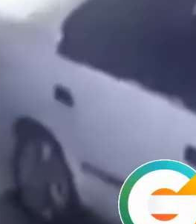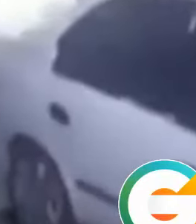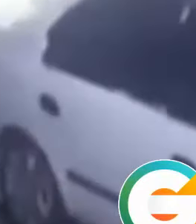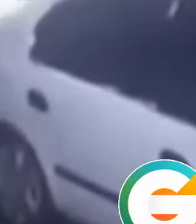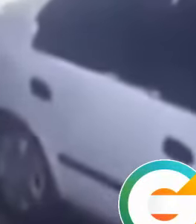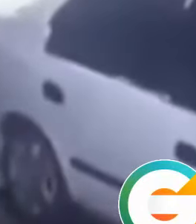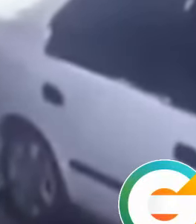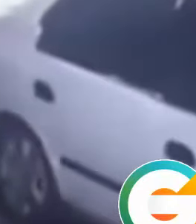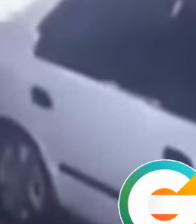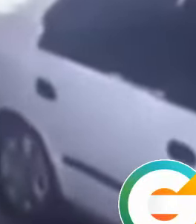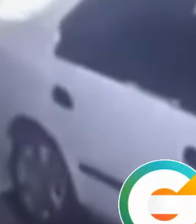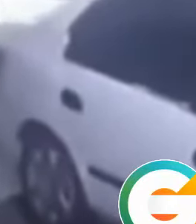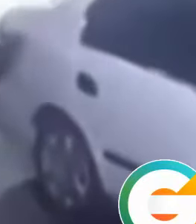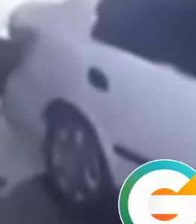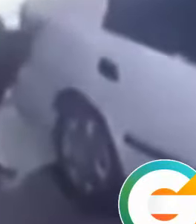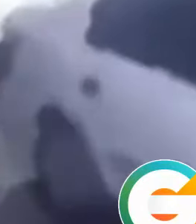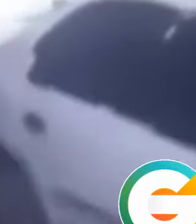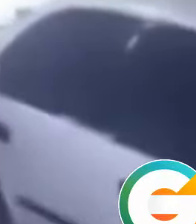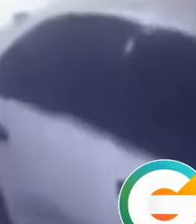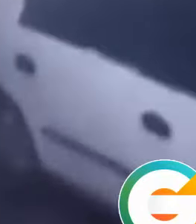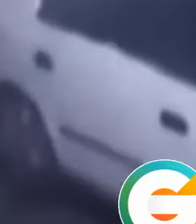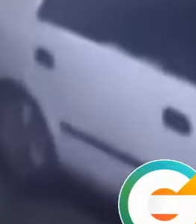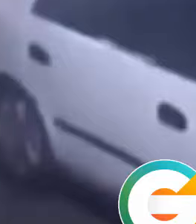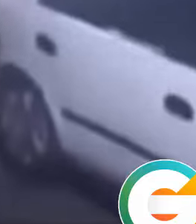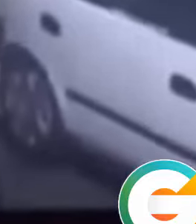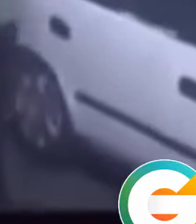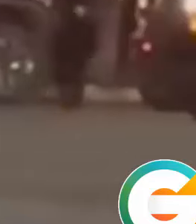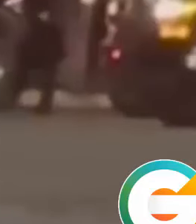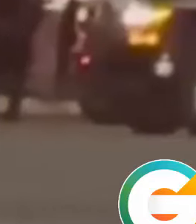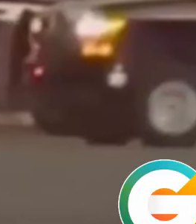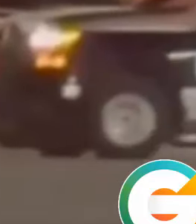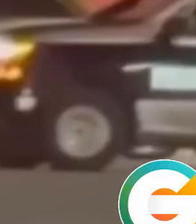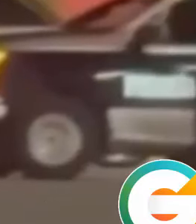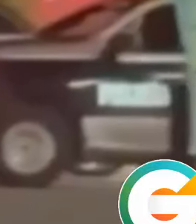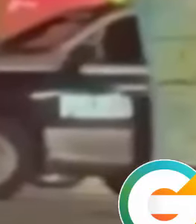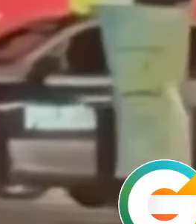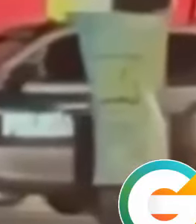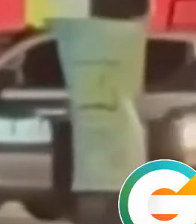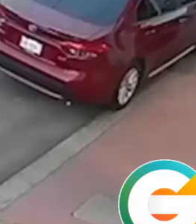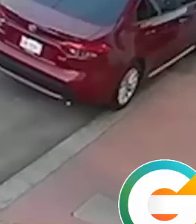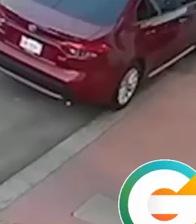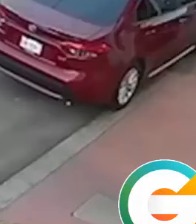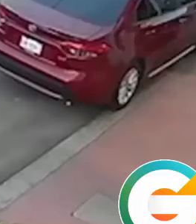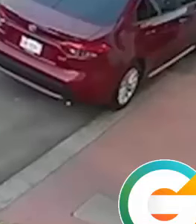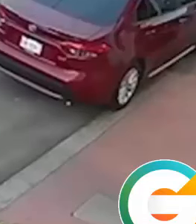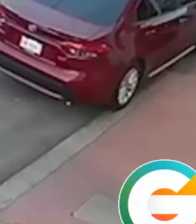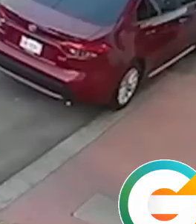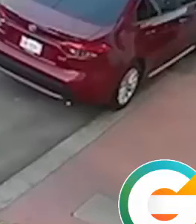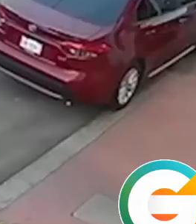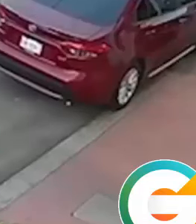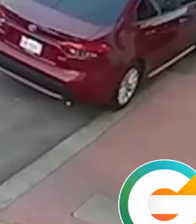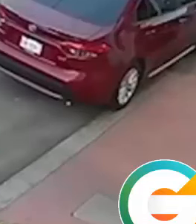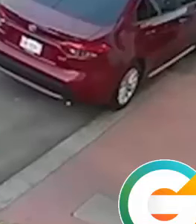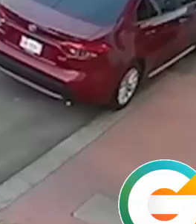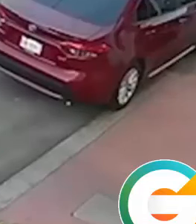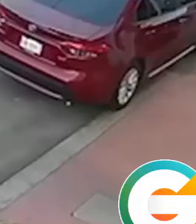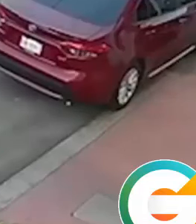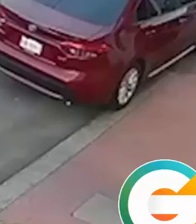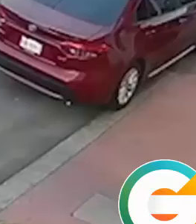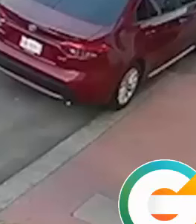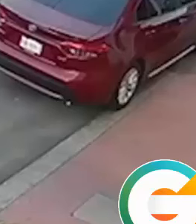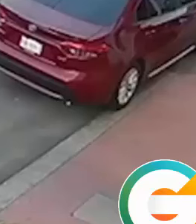Esta mañana, durante su conferencia matutina, el presidente López Obrador pidió a las facciones enfrentadas del Cártel de Sinaloa que actúen con